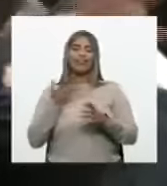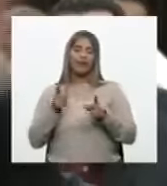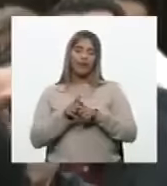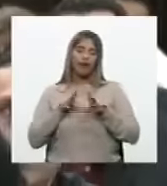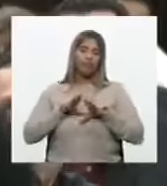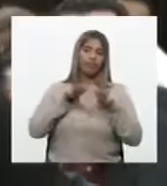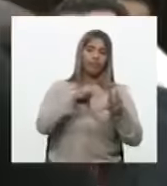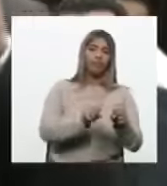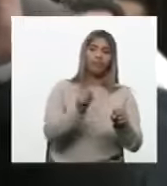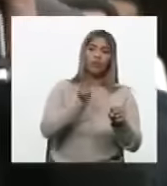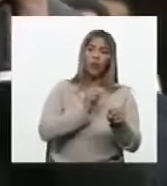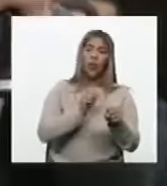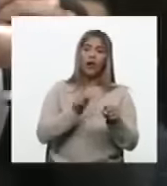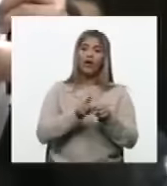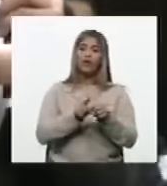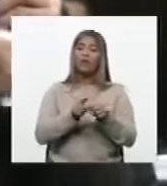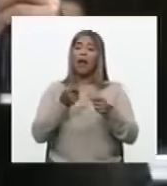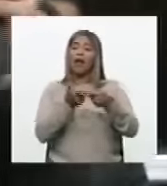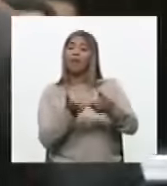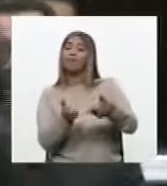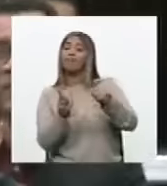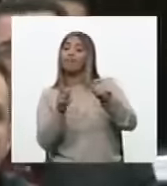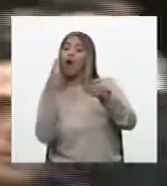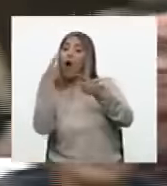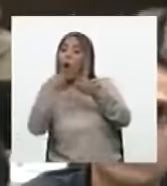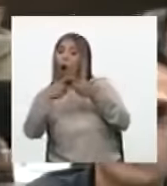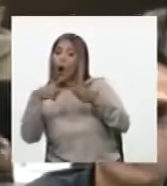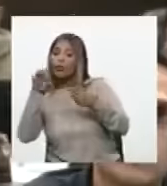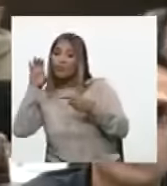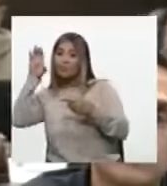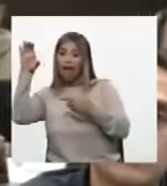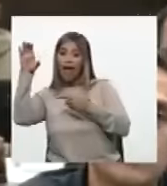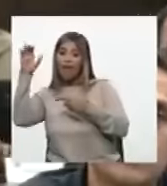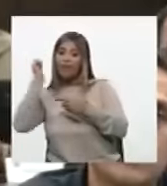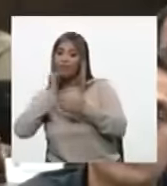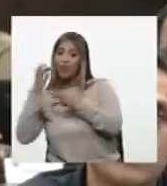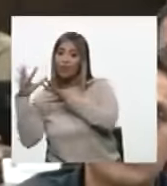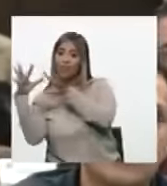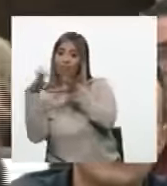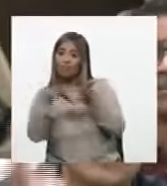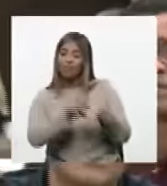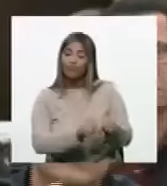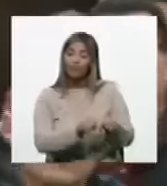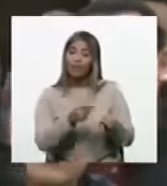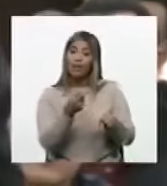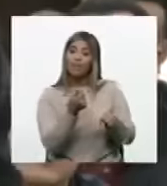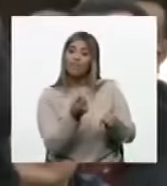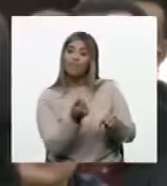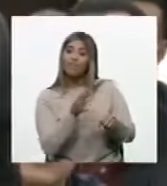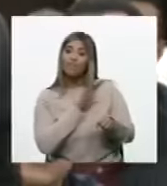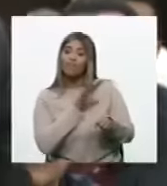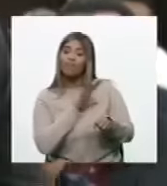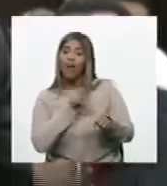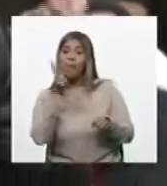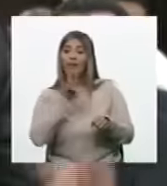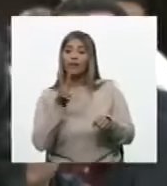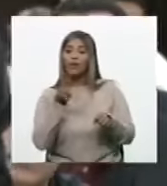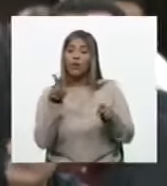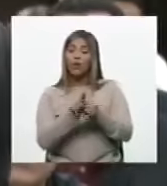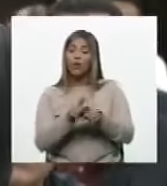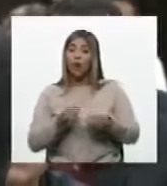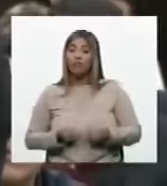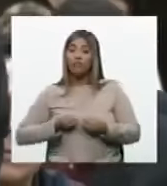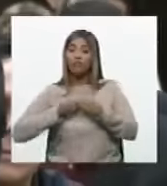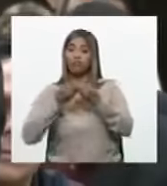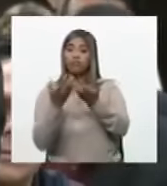apoderarse, el objetivo era permitir que otro se apoderara de los activos de la República como lo es, y la